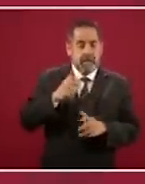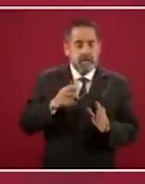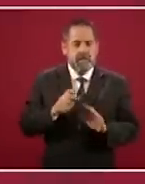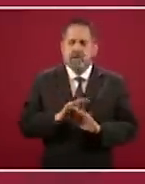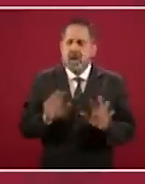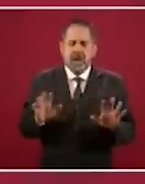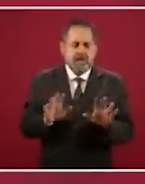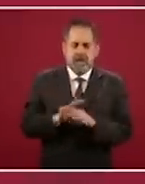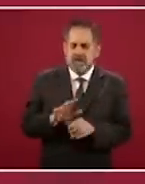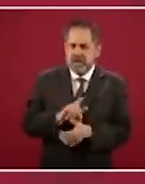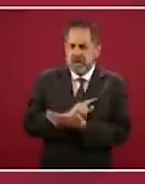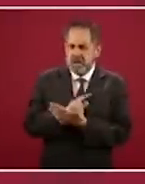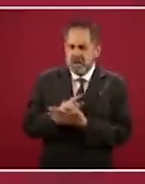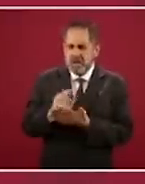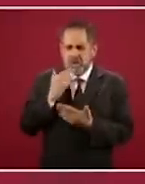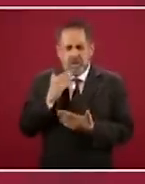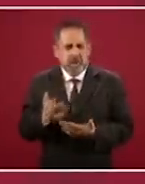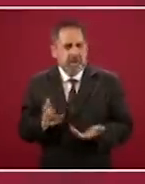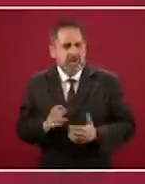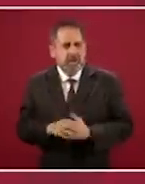no es más que,